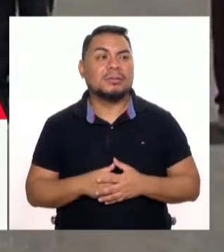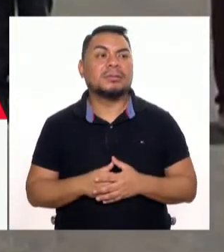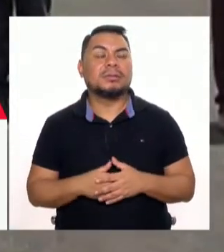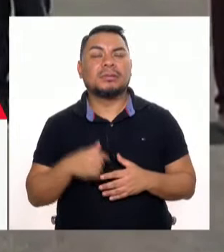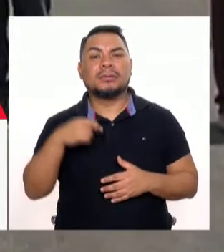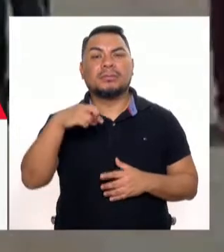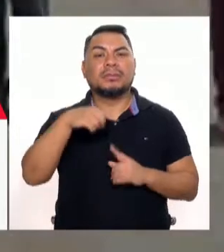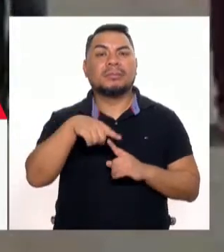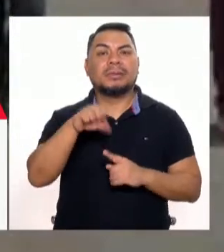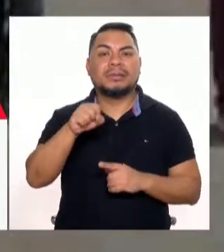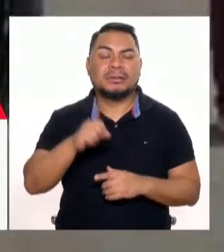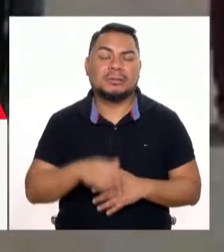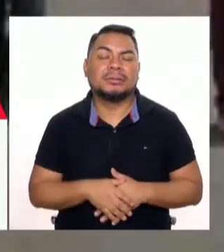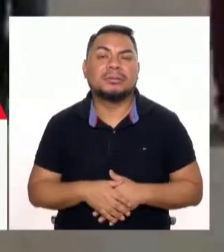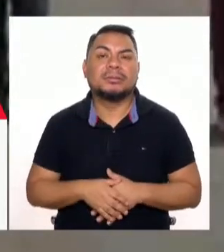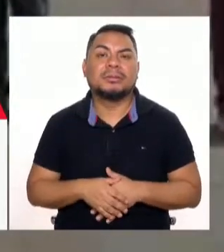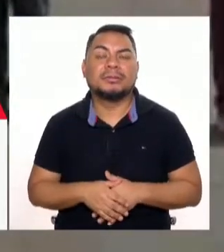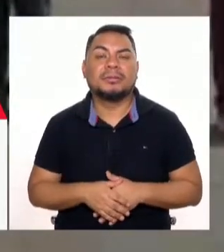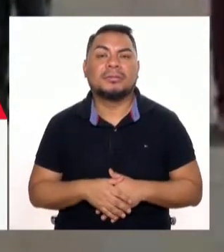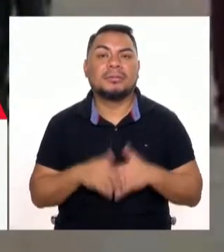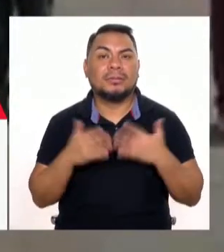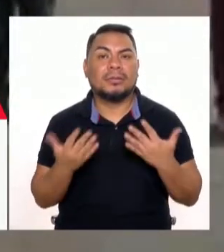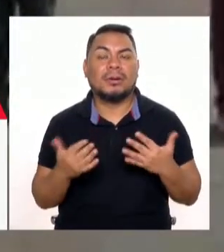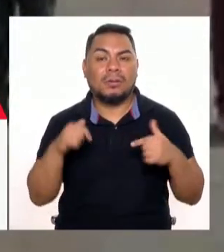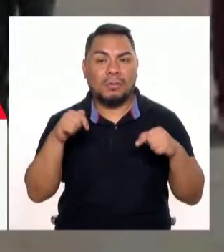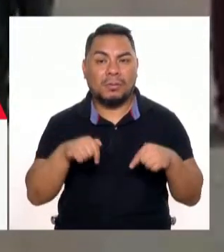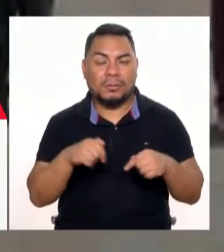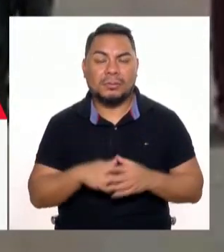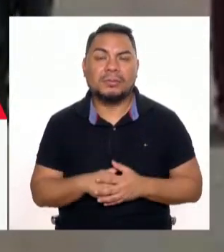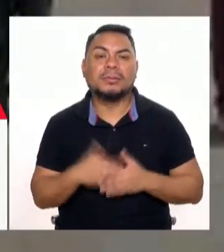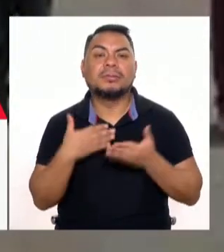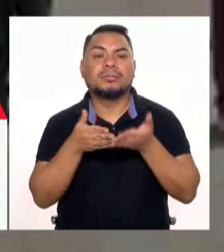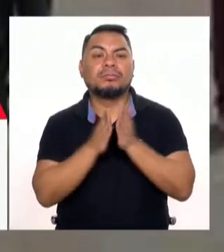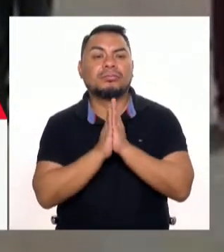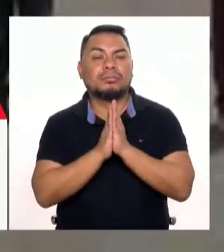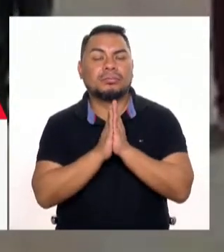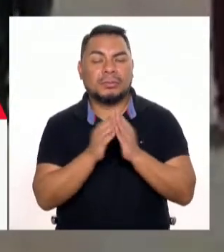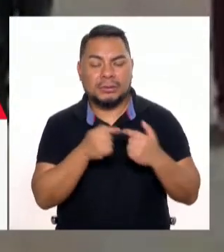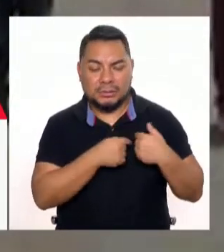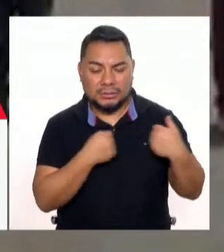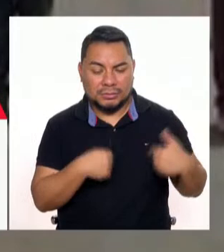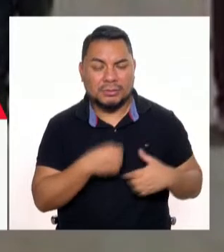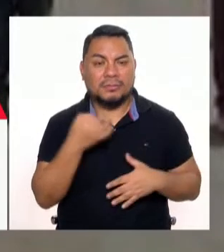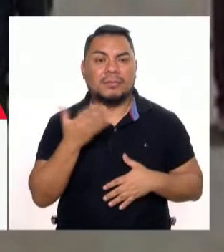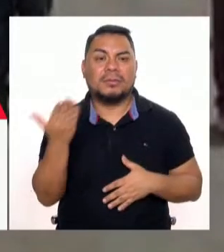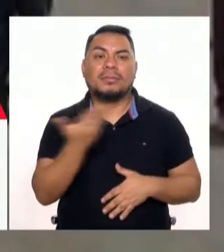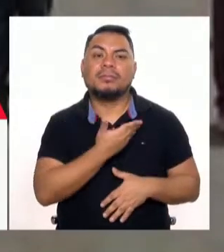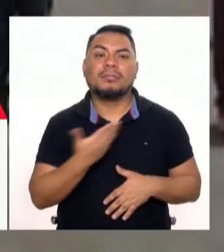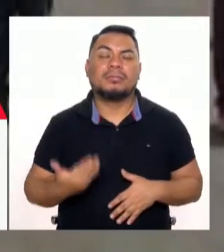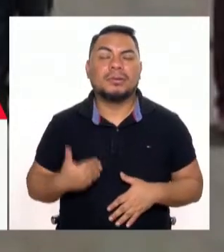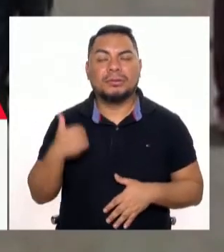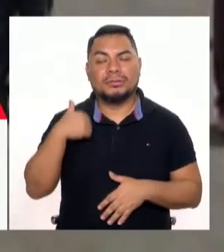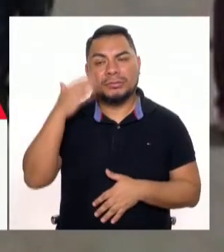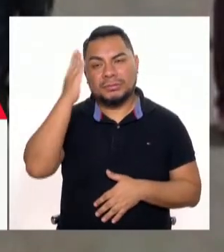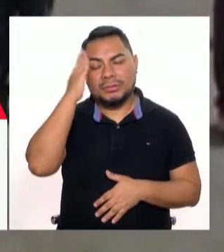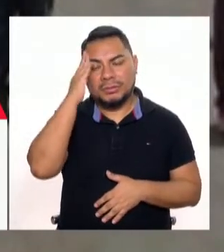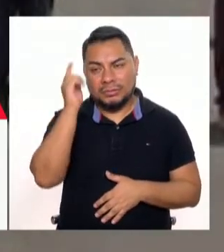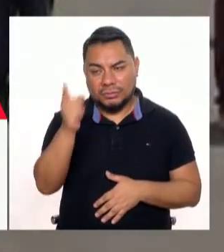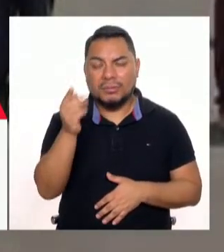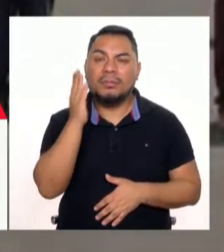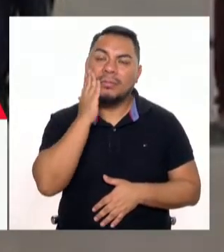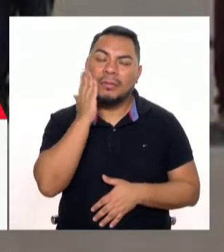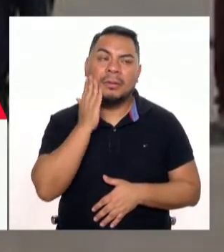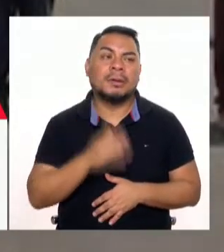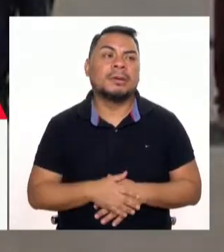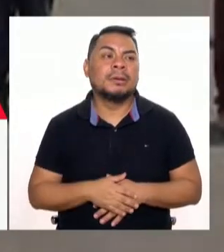lo cual hoy pido de todo corazón señora presidenta Yo sé que ustedes madre